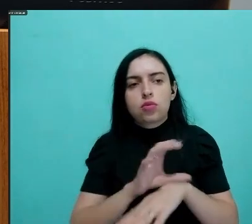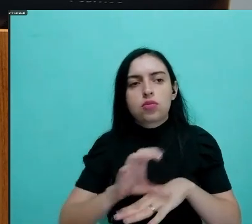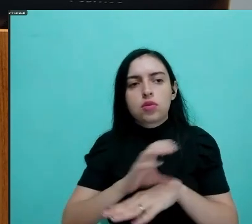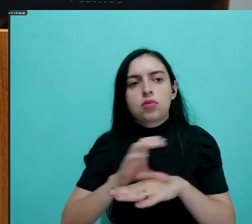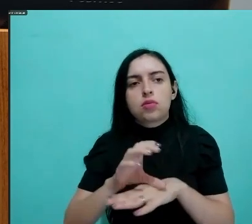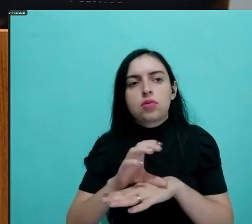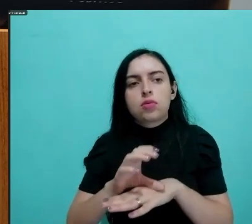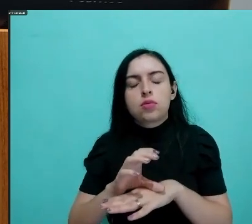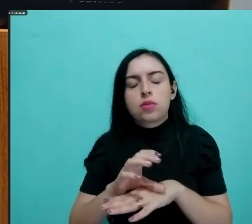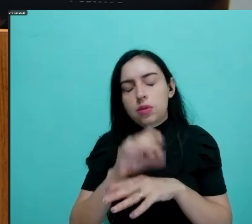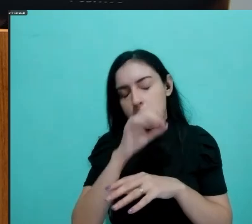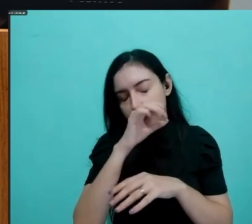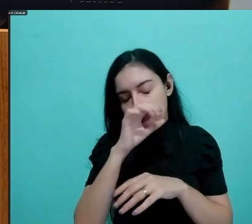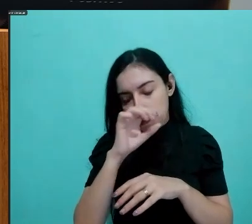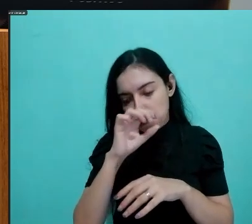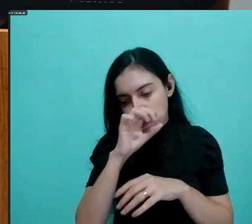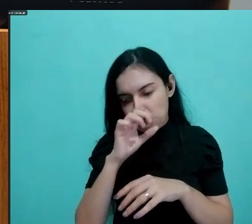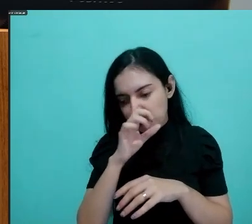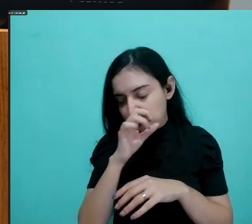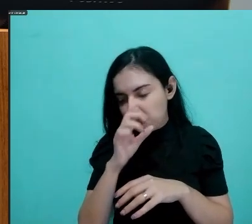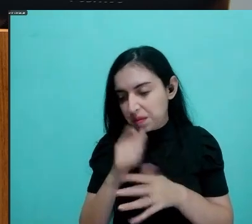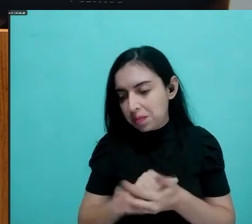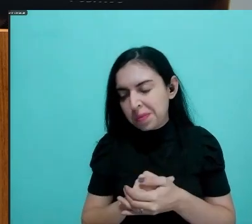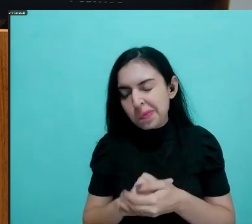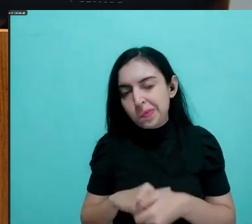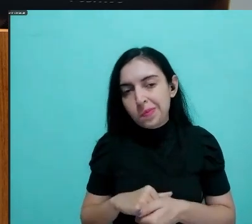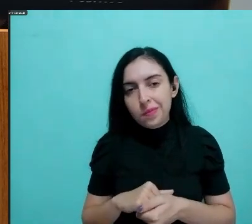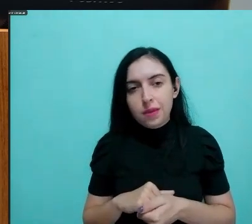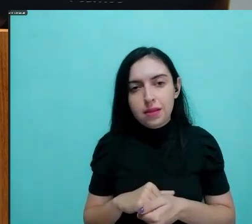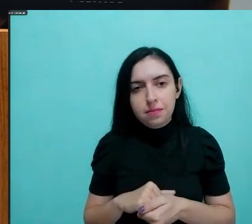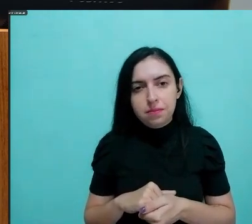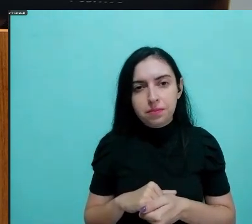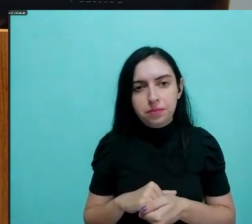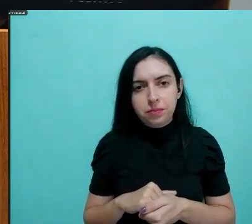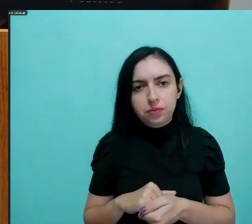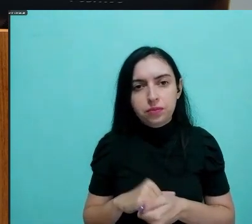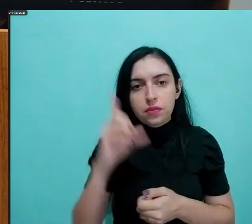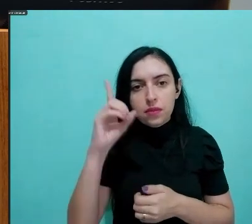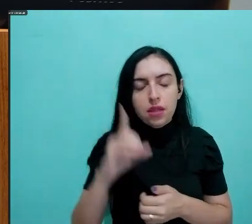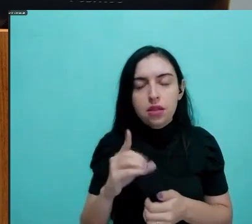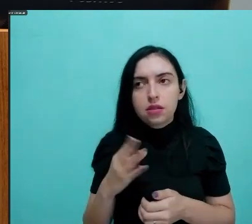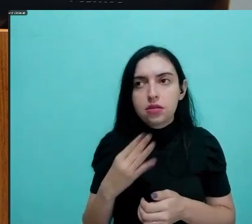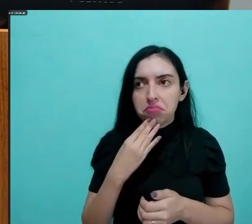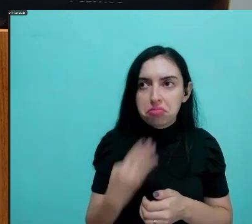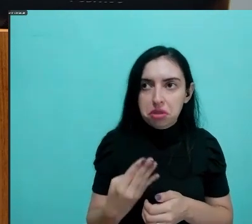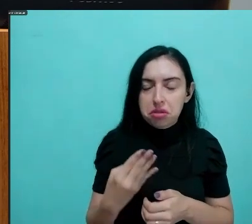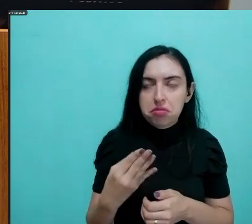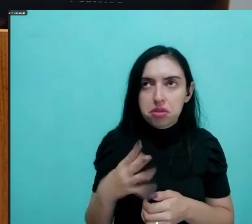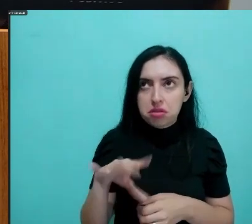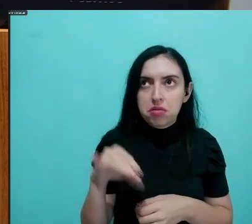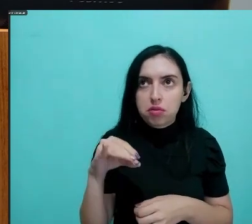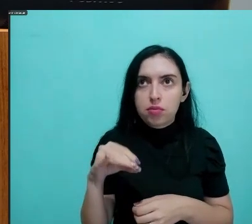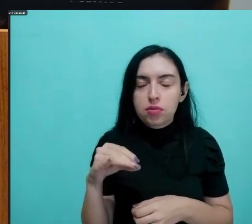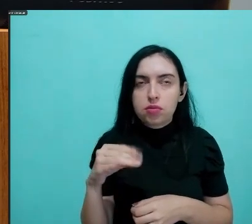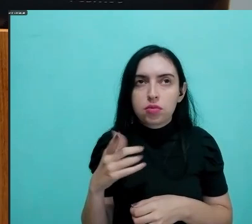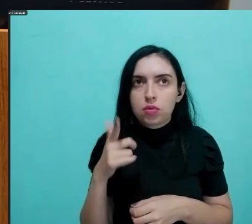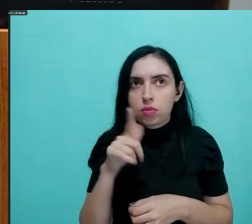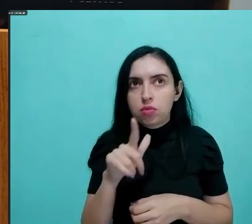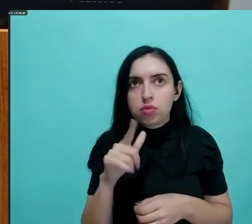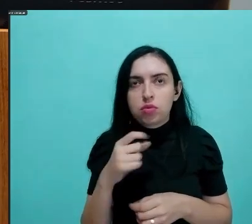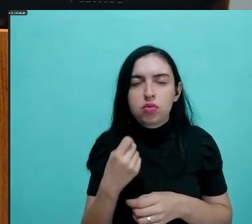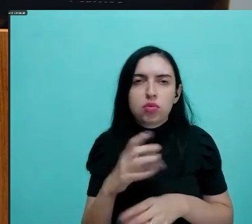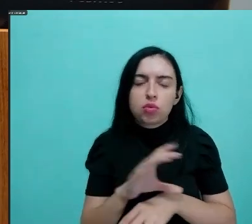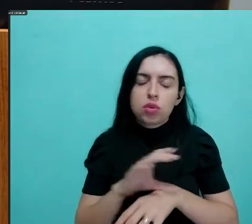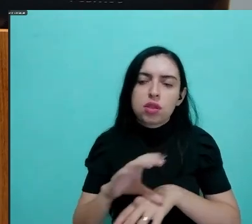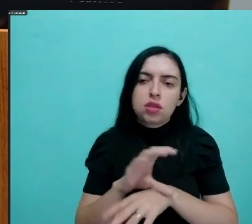eso. Sin embargo, la derecha considera que el Consejo Constitucional